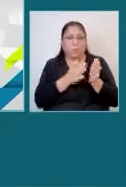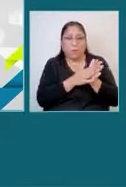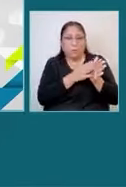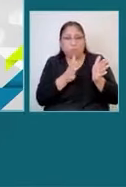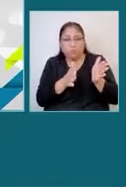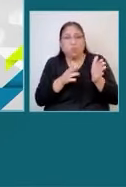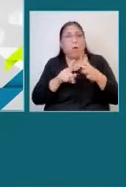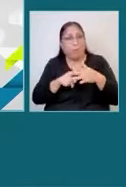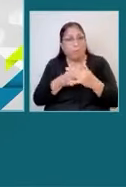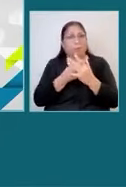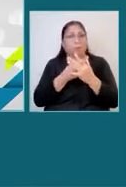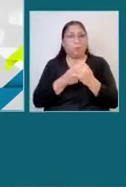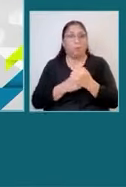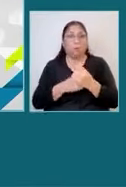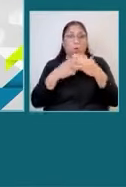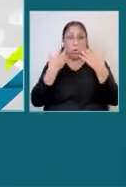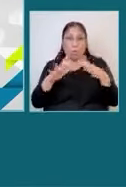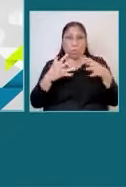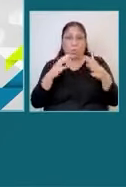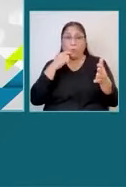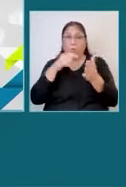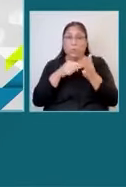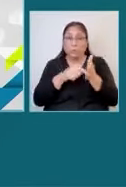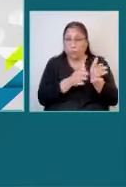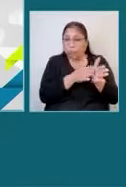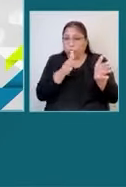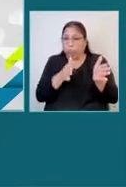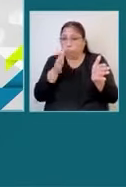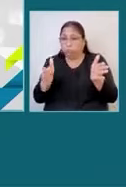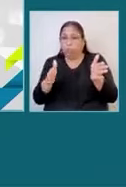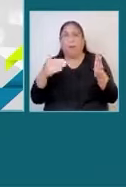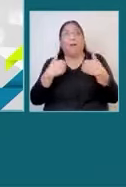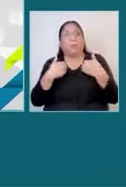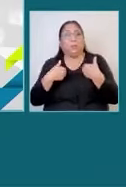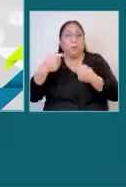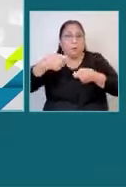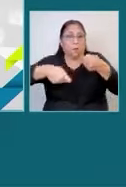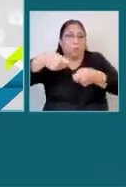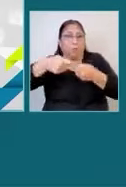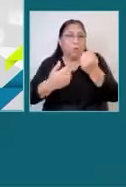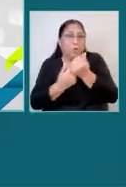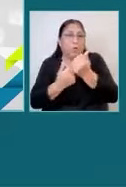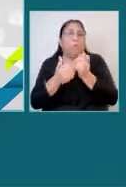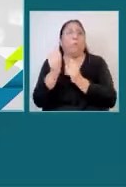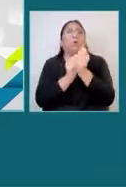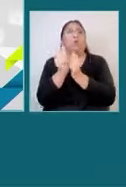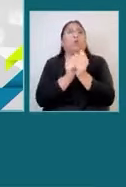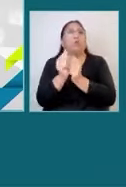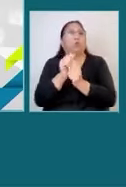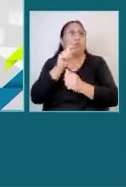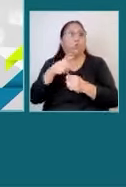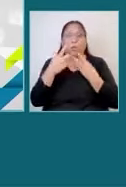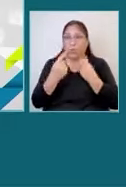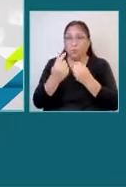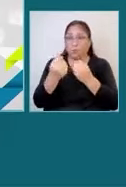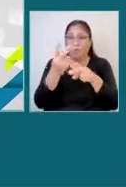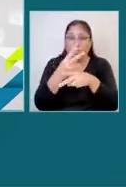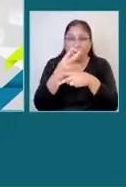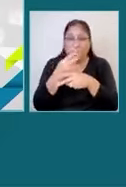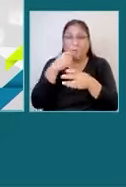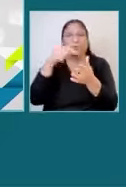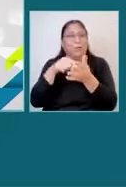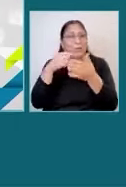iniciales. Una vez que ya están un poco más avanzados, se tiene también el financiamiento a través del concurso de emprendimientos dinámicos, que es cuando